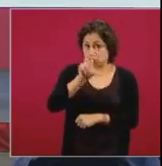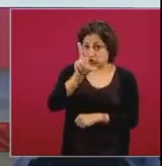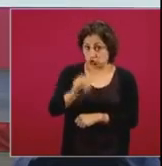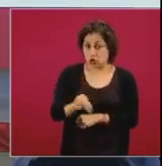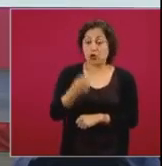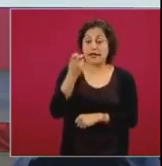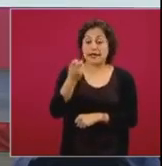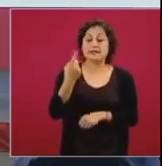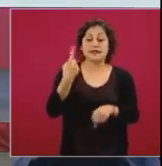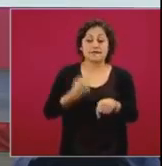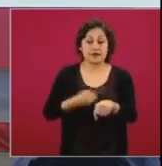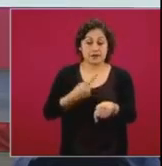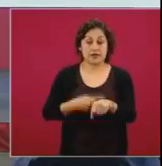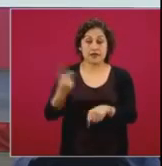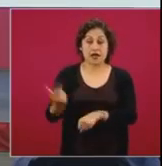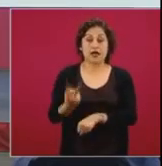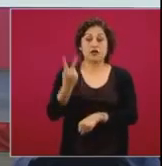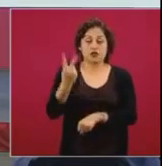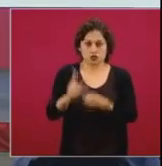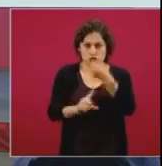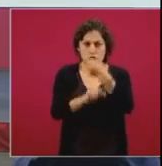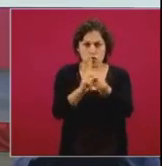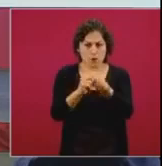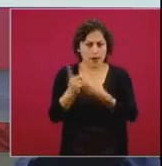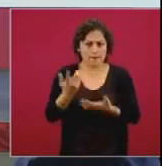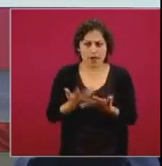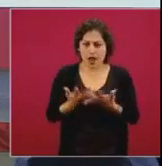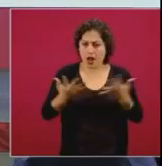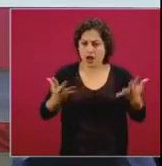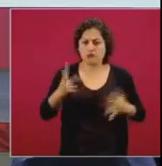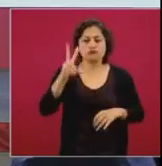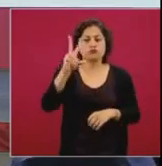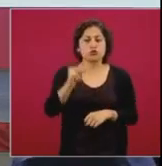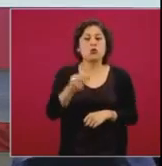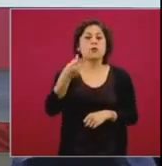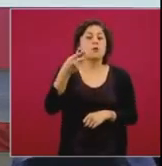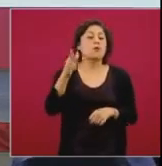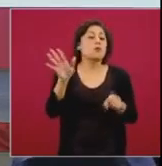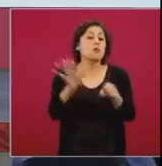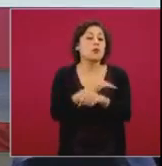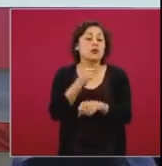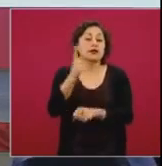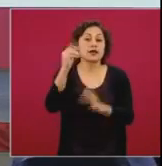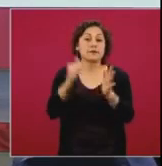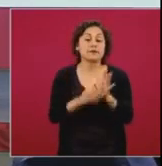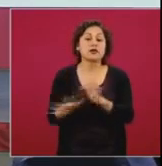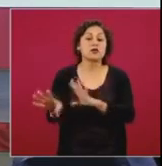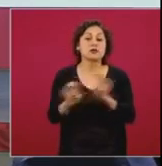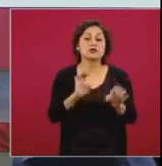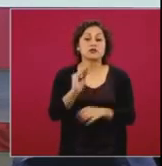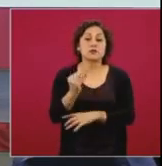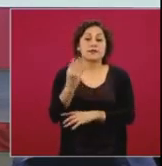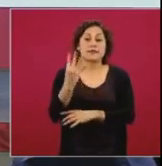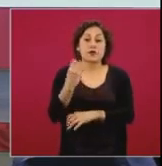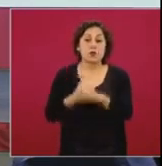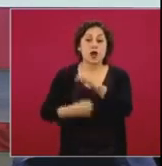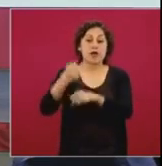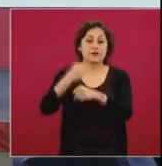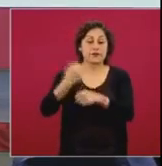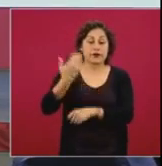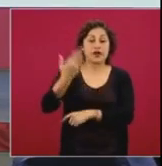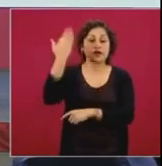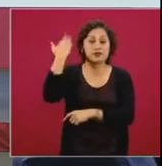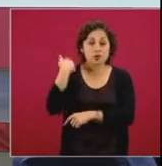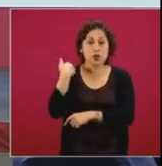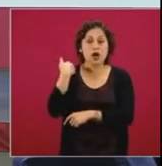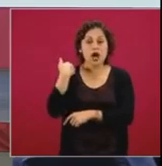un problema de salud pública, porque hemos alcanzado desde el año 94 prevalencias, es decir, el número total de casos nuevos, casos